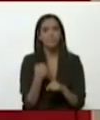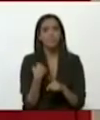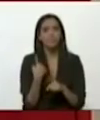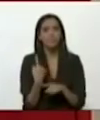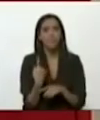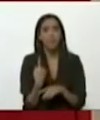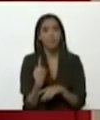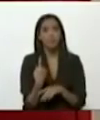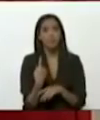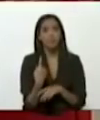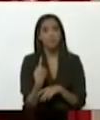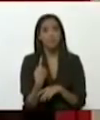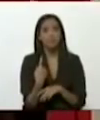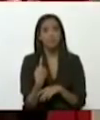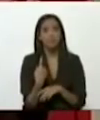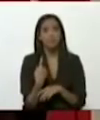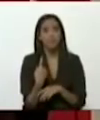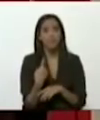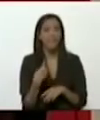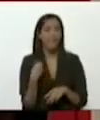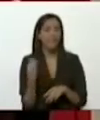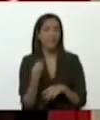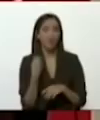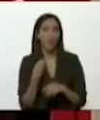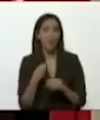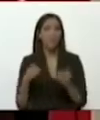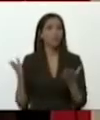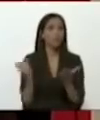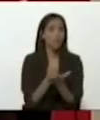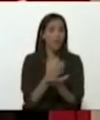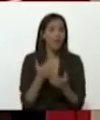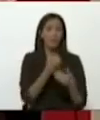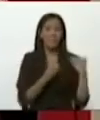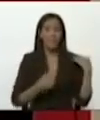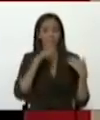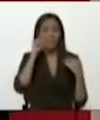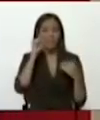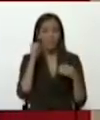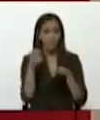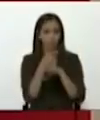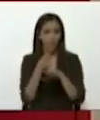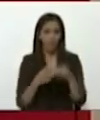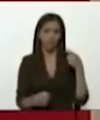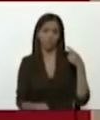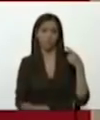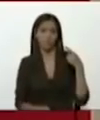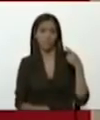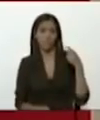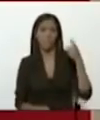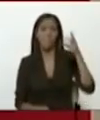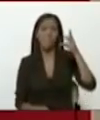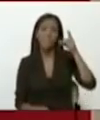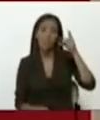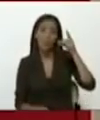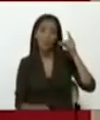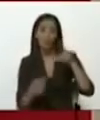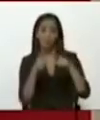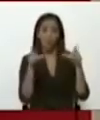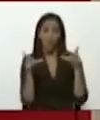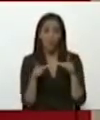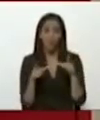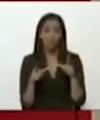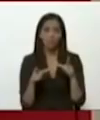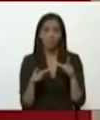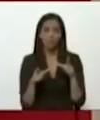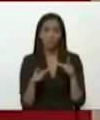primero, el cómo tumbará el presidente Maduro del gobierno? Y el segundo lugar,